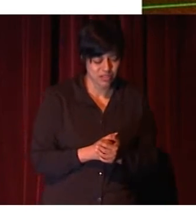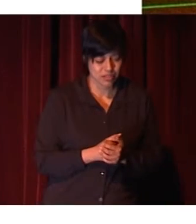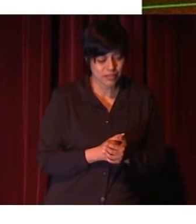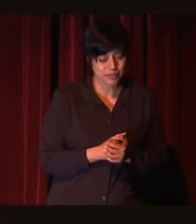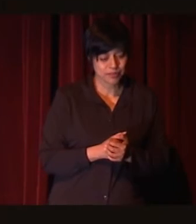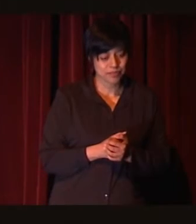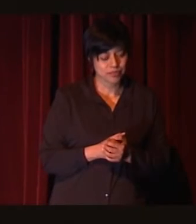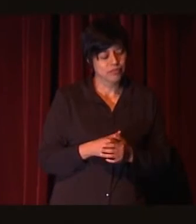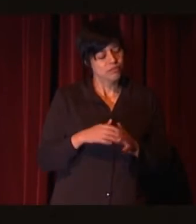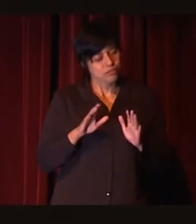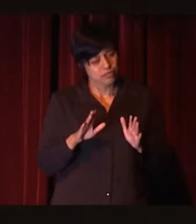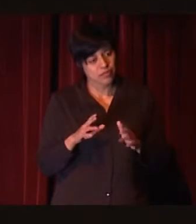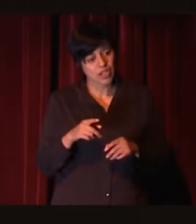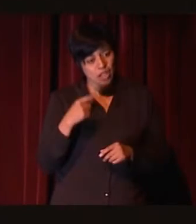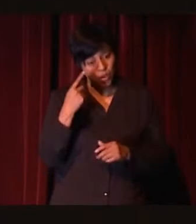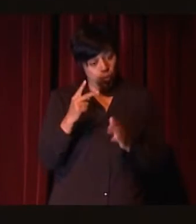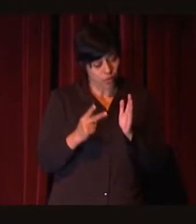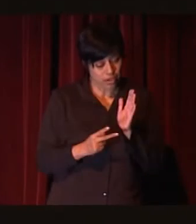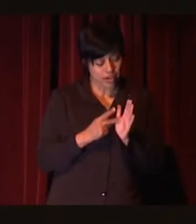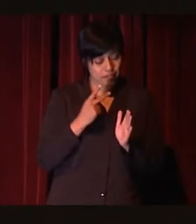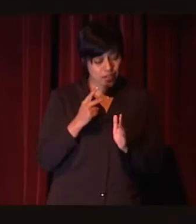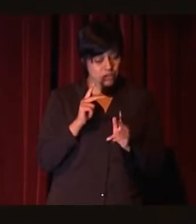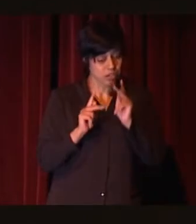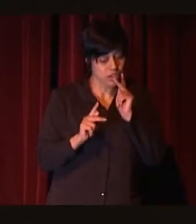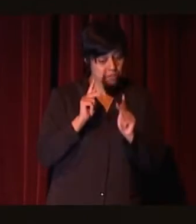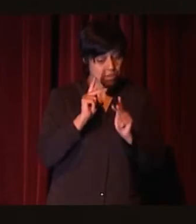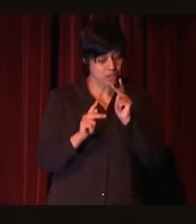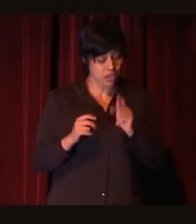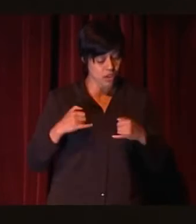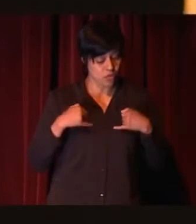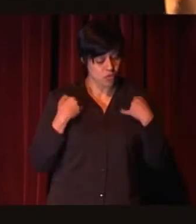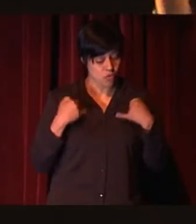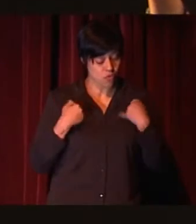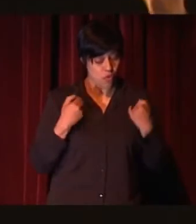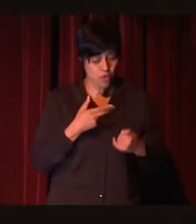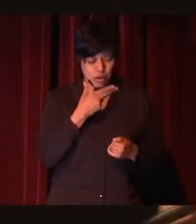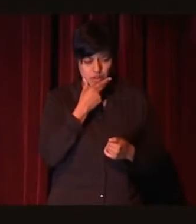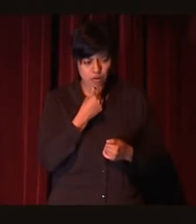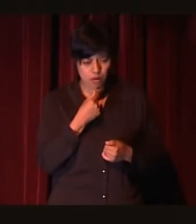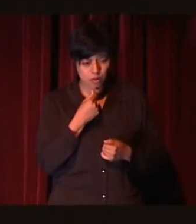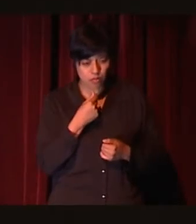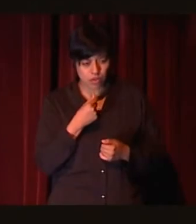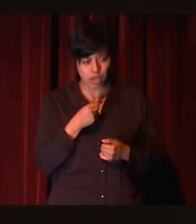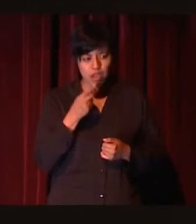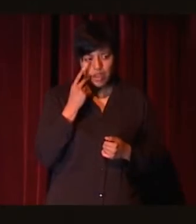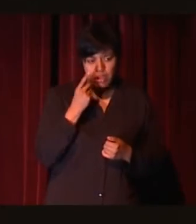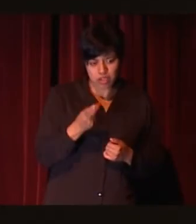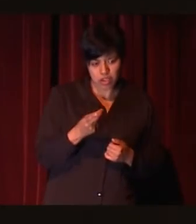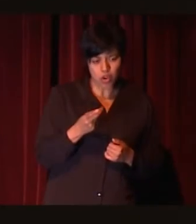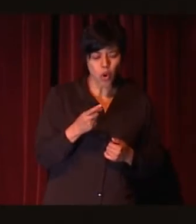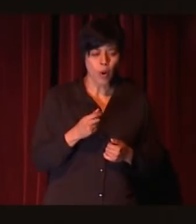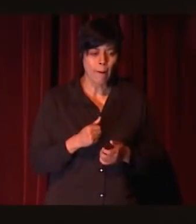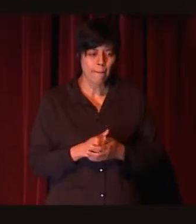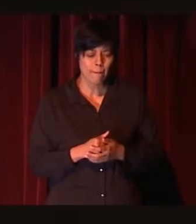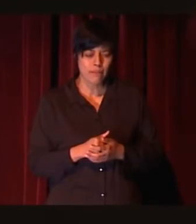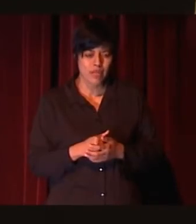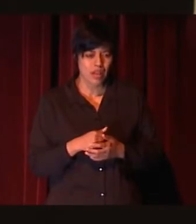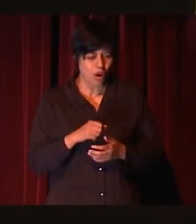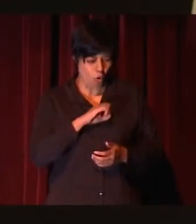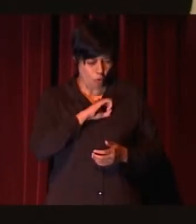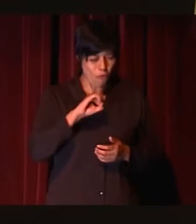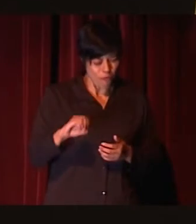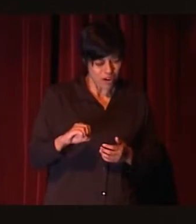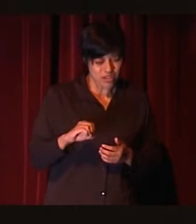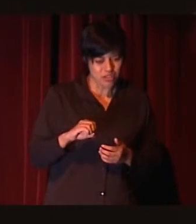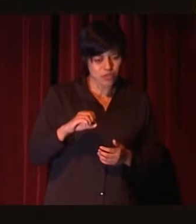y bueno una vez yo estaba hablando con un chavo y dijo algo sobre sobre las personas con enfermedades mentales que no era nada